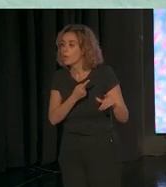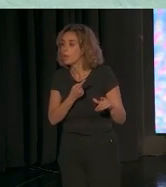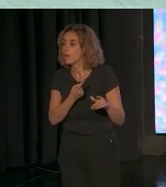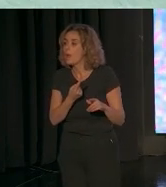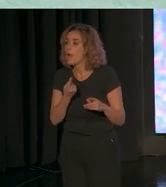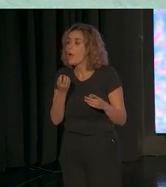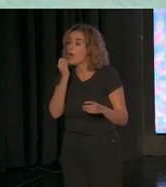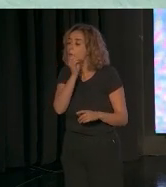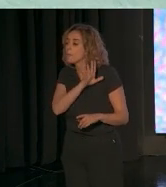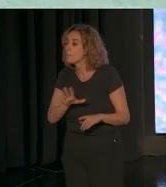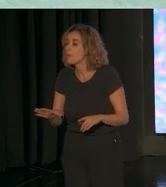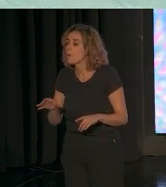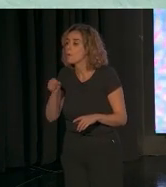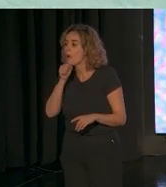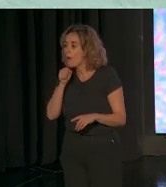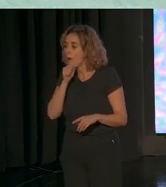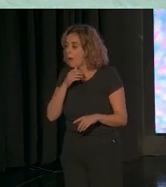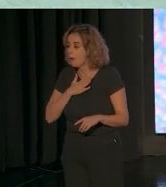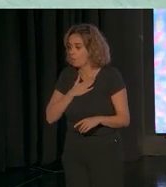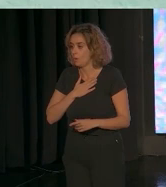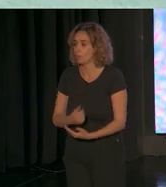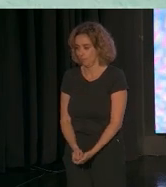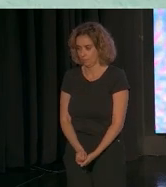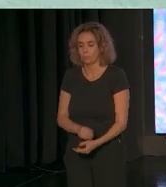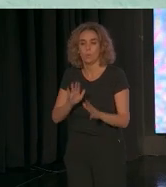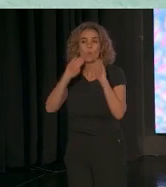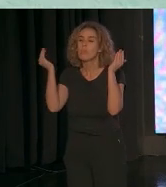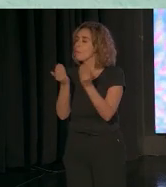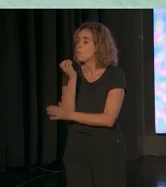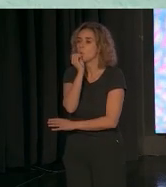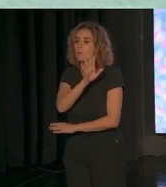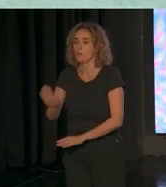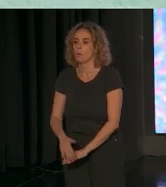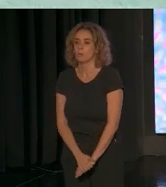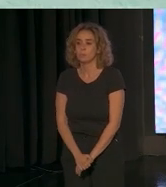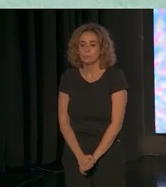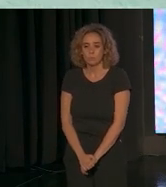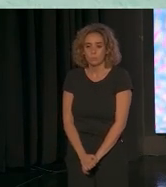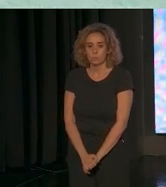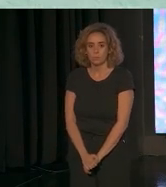del mundo y el abuelo dice, realmente no sé qué metodología han seguido para llegar a este resultado.